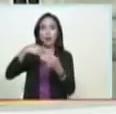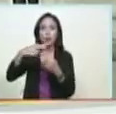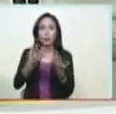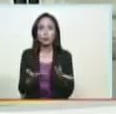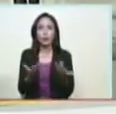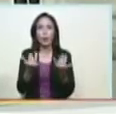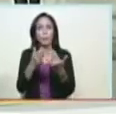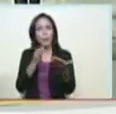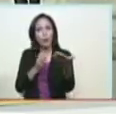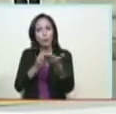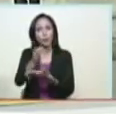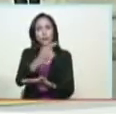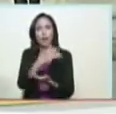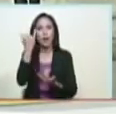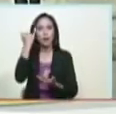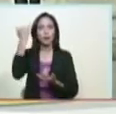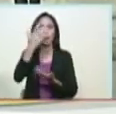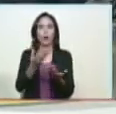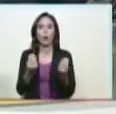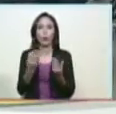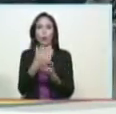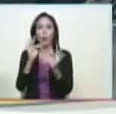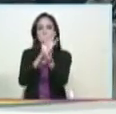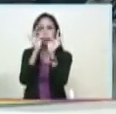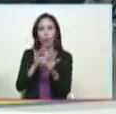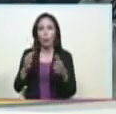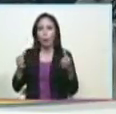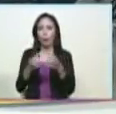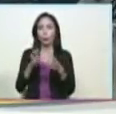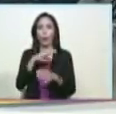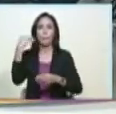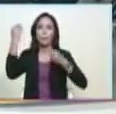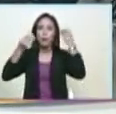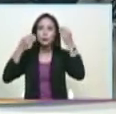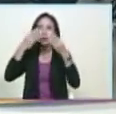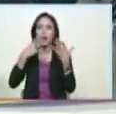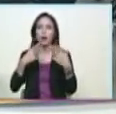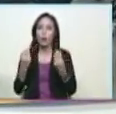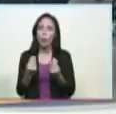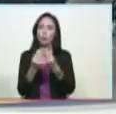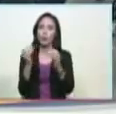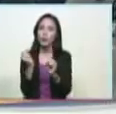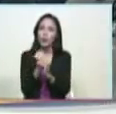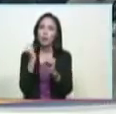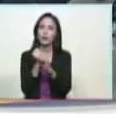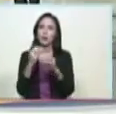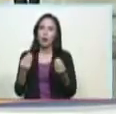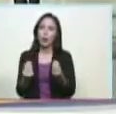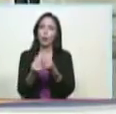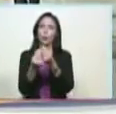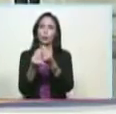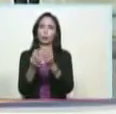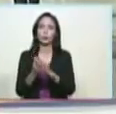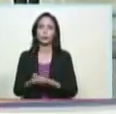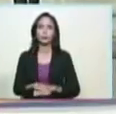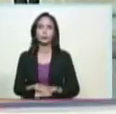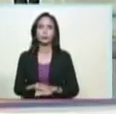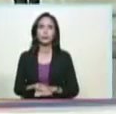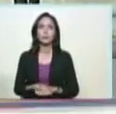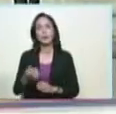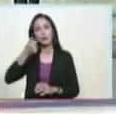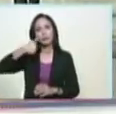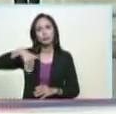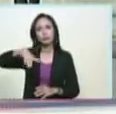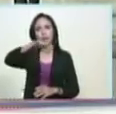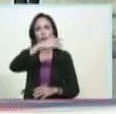su gran intelectual el intelectual colectivo el pensador colectivo es el gran actor colectivo es el